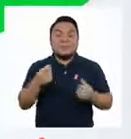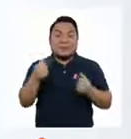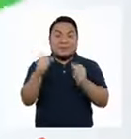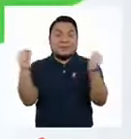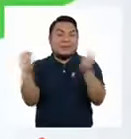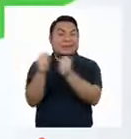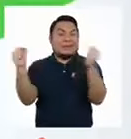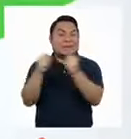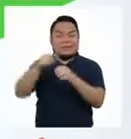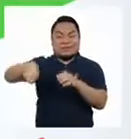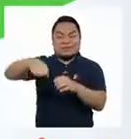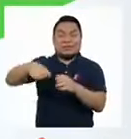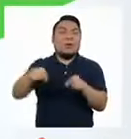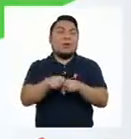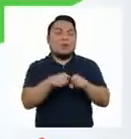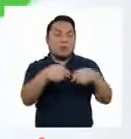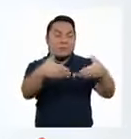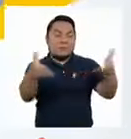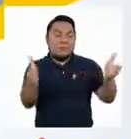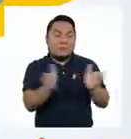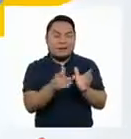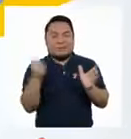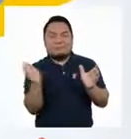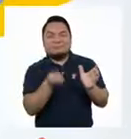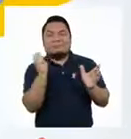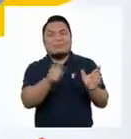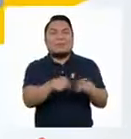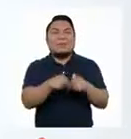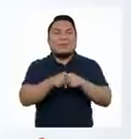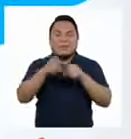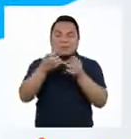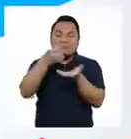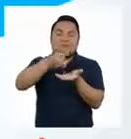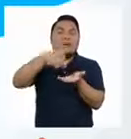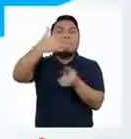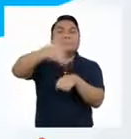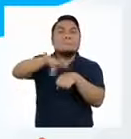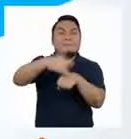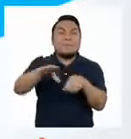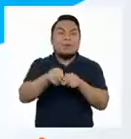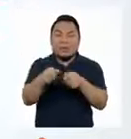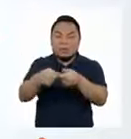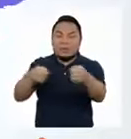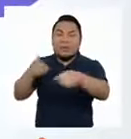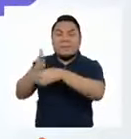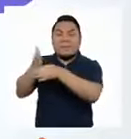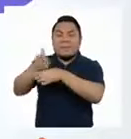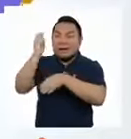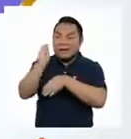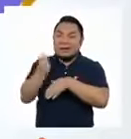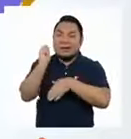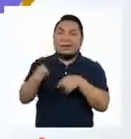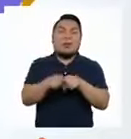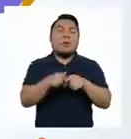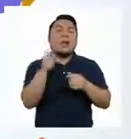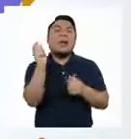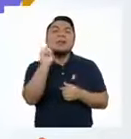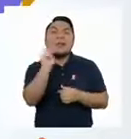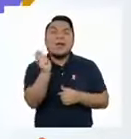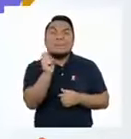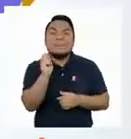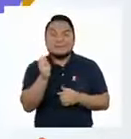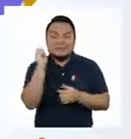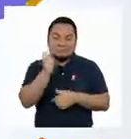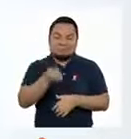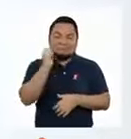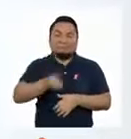olla, baldes de plástico, latas vacías, palos de madera cortos, lápices o plumones que